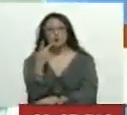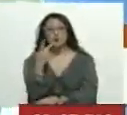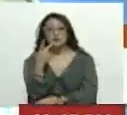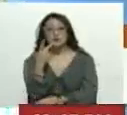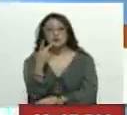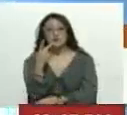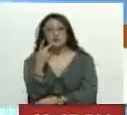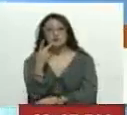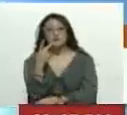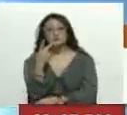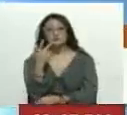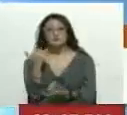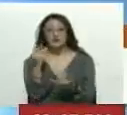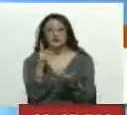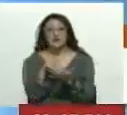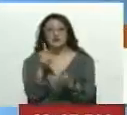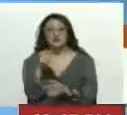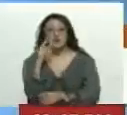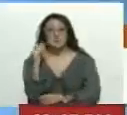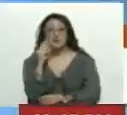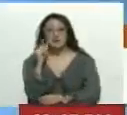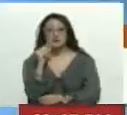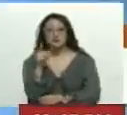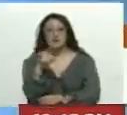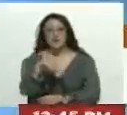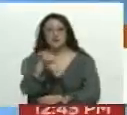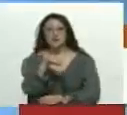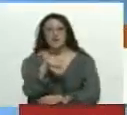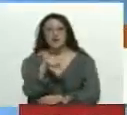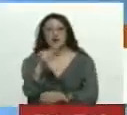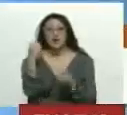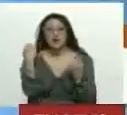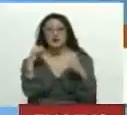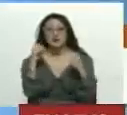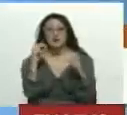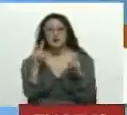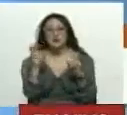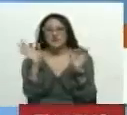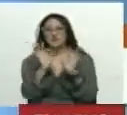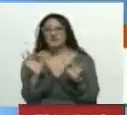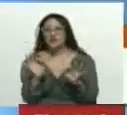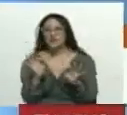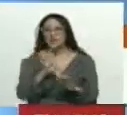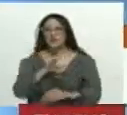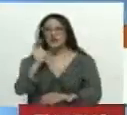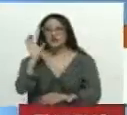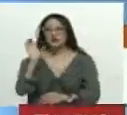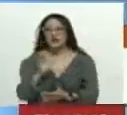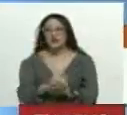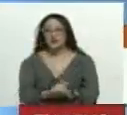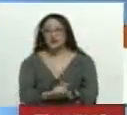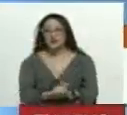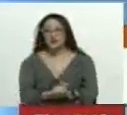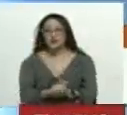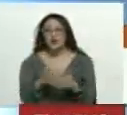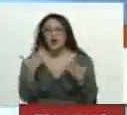no de ahí viene también la experiencia de ustedes de ejercitar nuevas formas del Estado Aunque